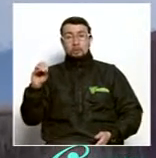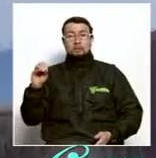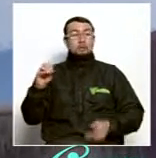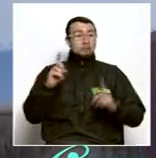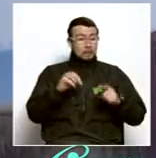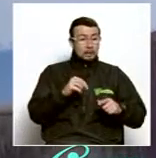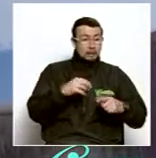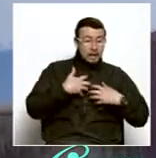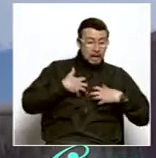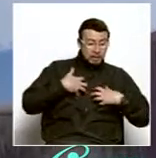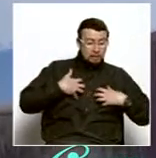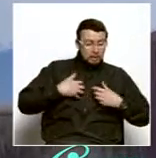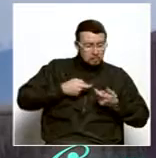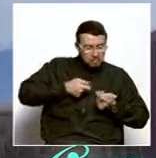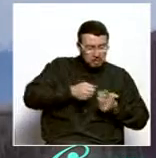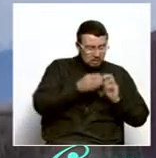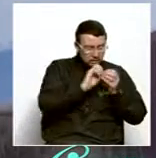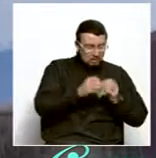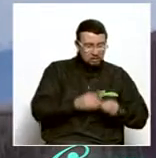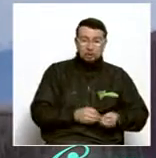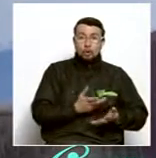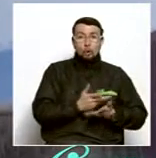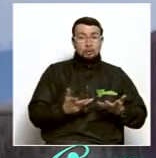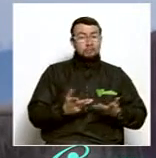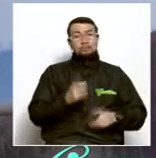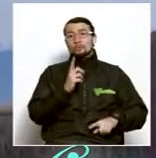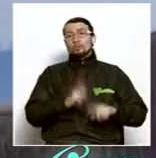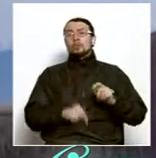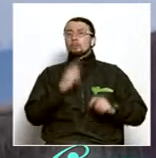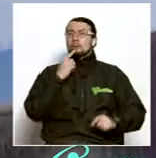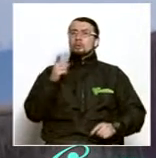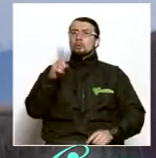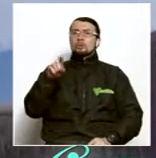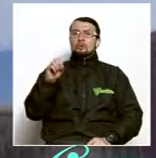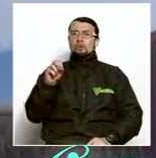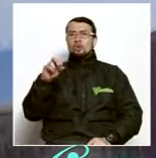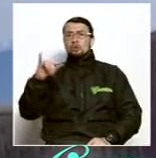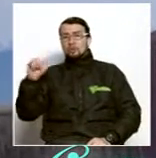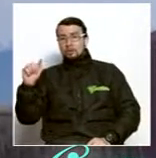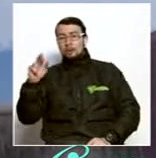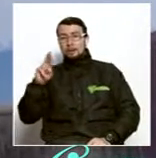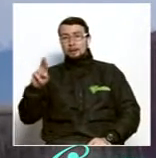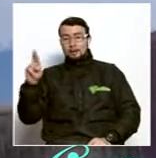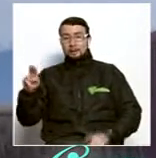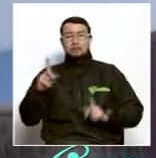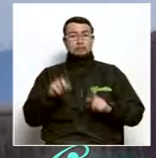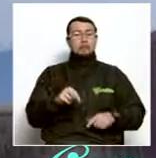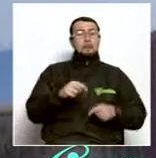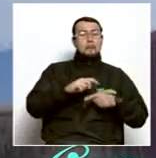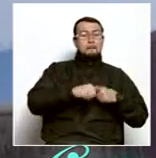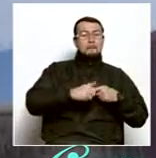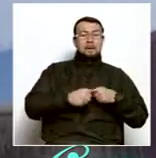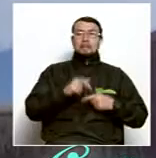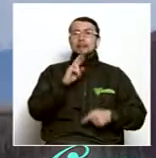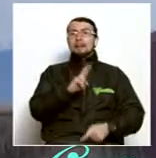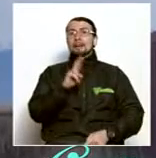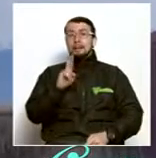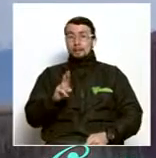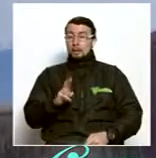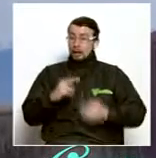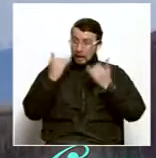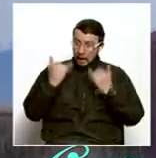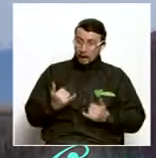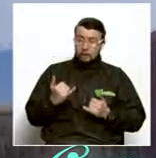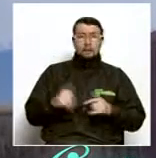forma de concentrados, y estamos hablando de la soya RR y del maíz RR, que en este momento se siembran y